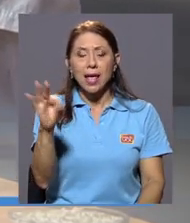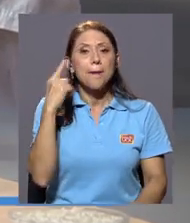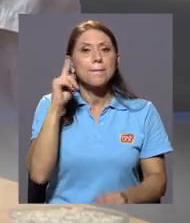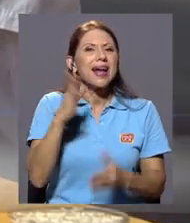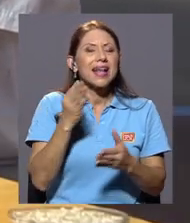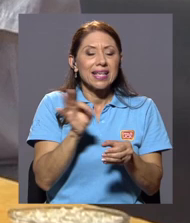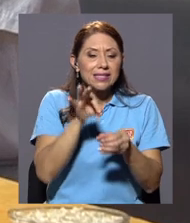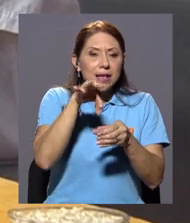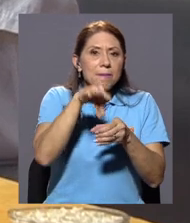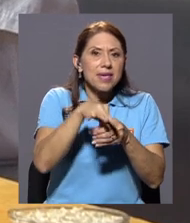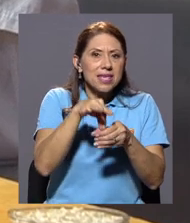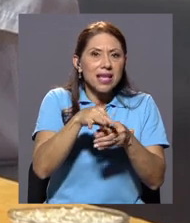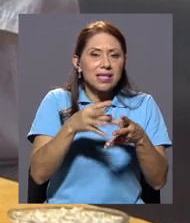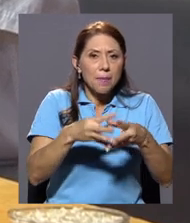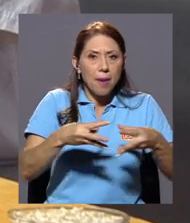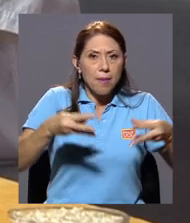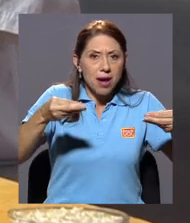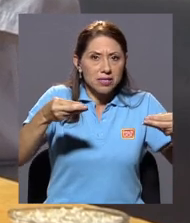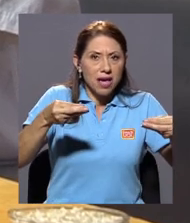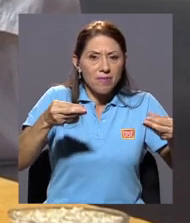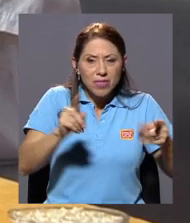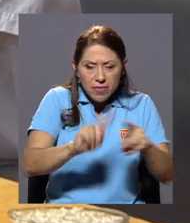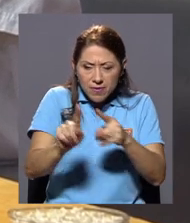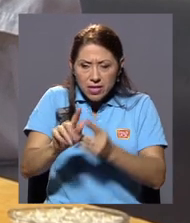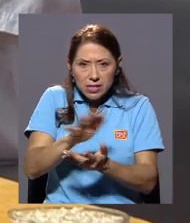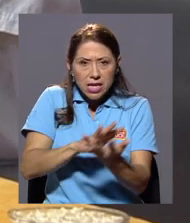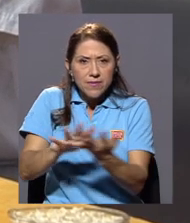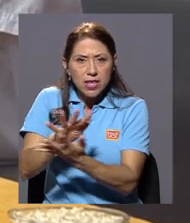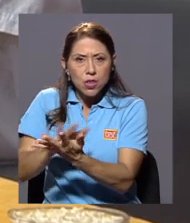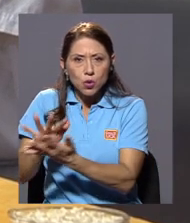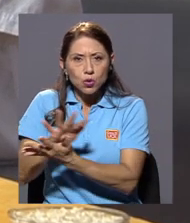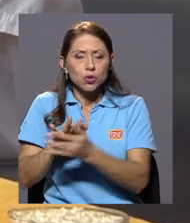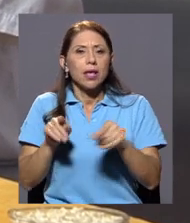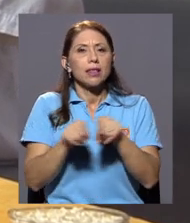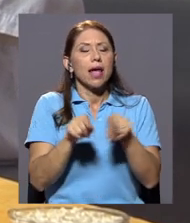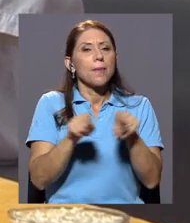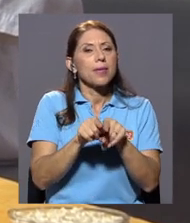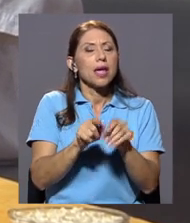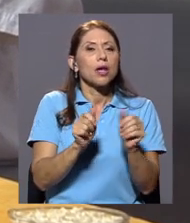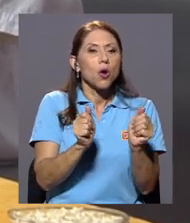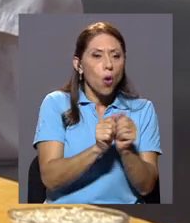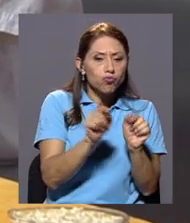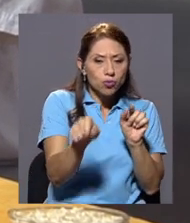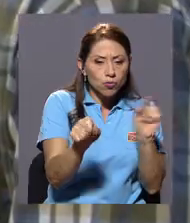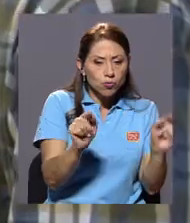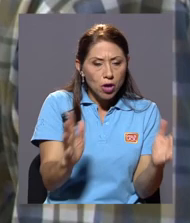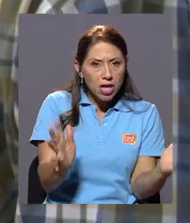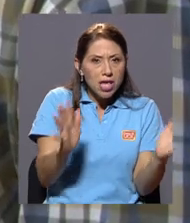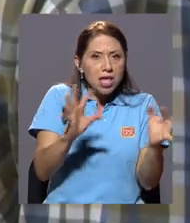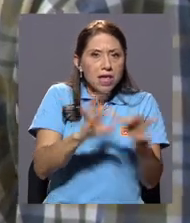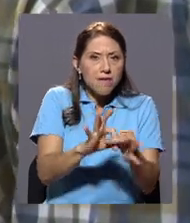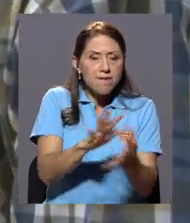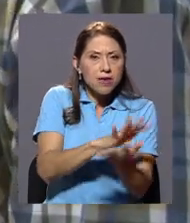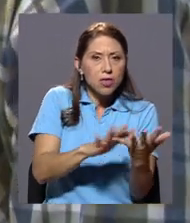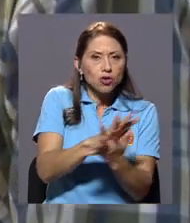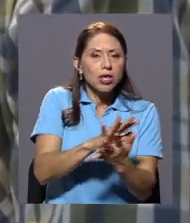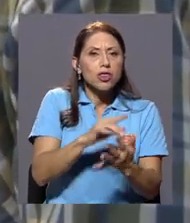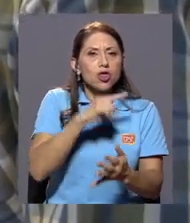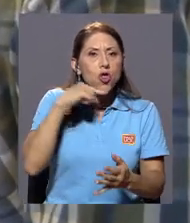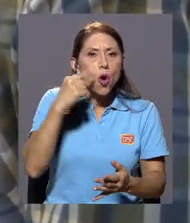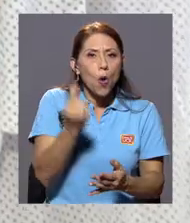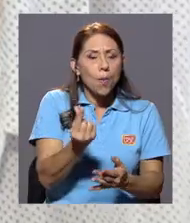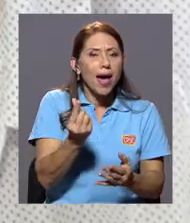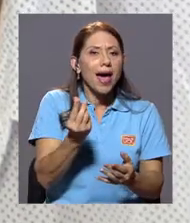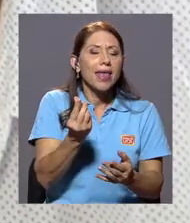de híbridos de papaya. También se ha trabajado con lo que es híbridos en tomate, también con chile. En